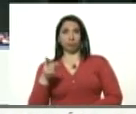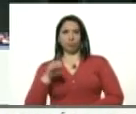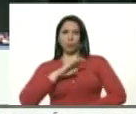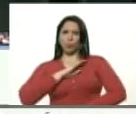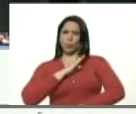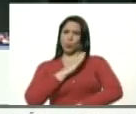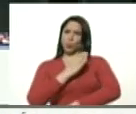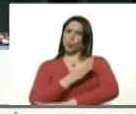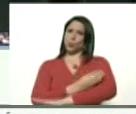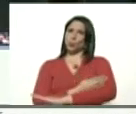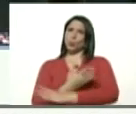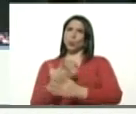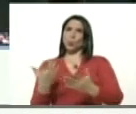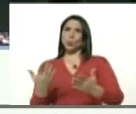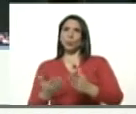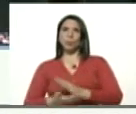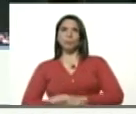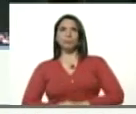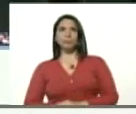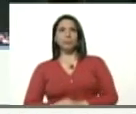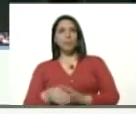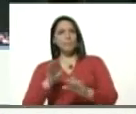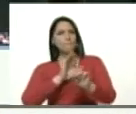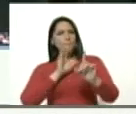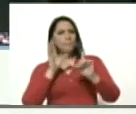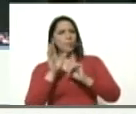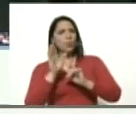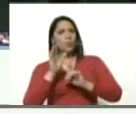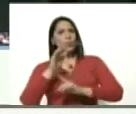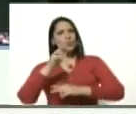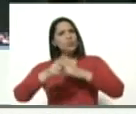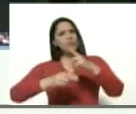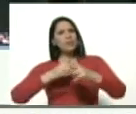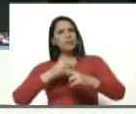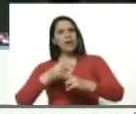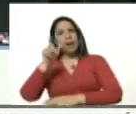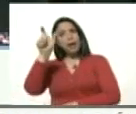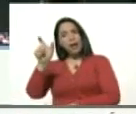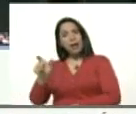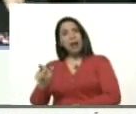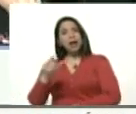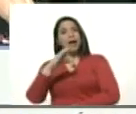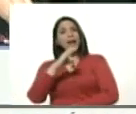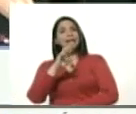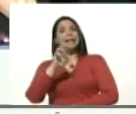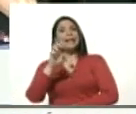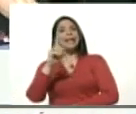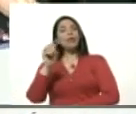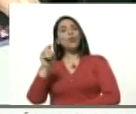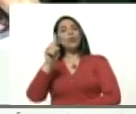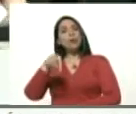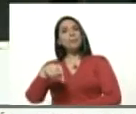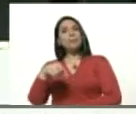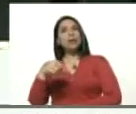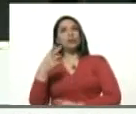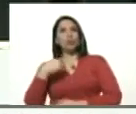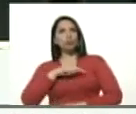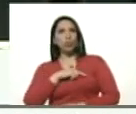virtudes y de cultura universal, el Credo de Aquiles Nasoa. También hemos editado